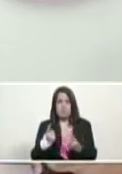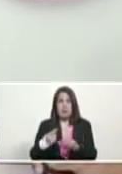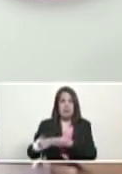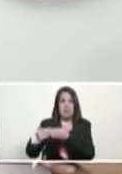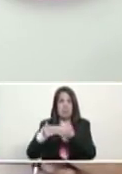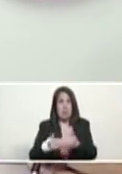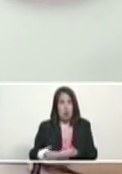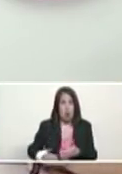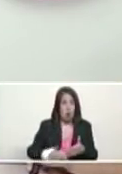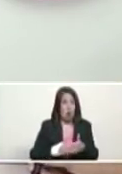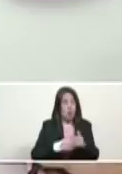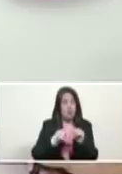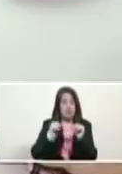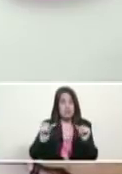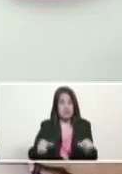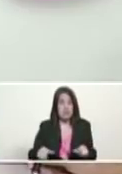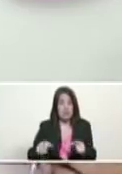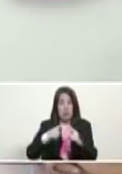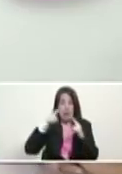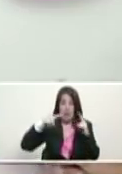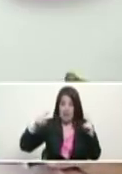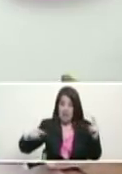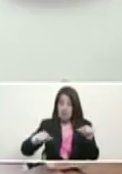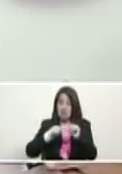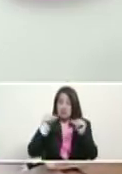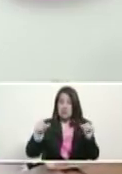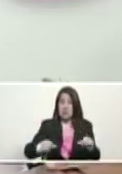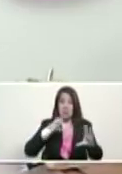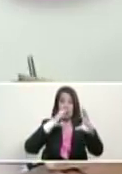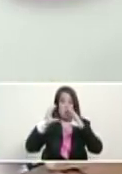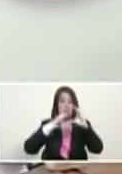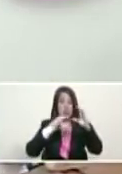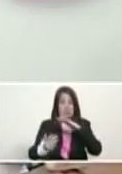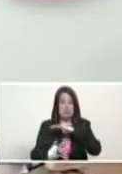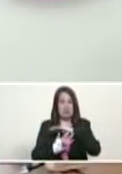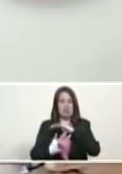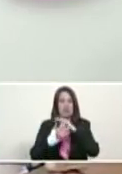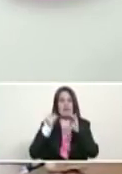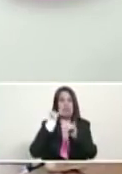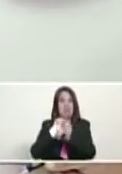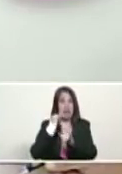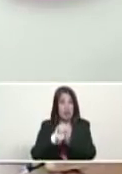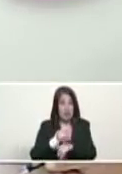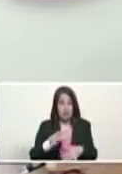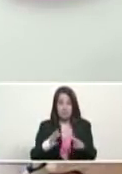eléctrico, contra el sistema de telecomunicaciones, contra Internet.